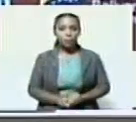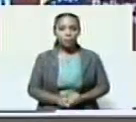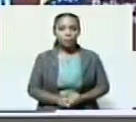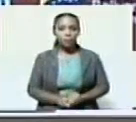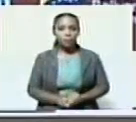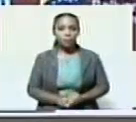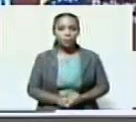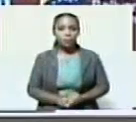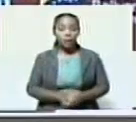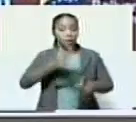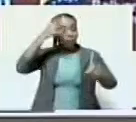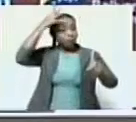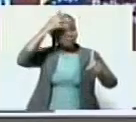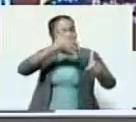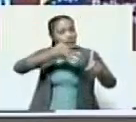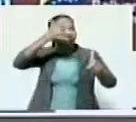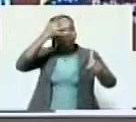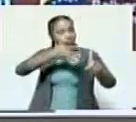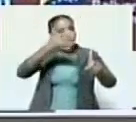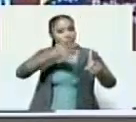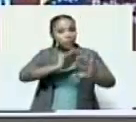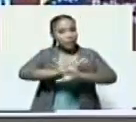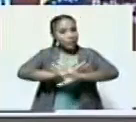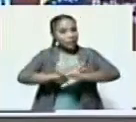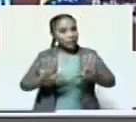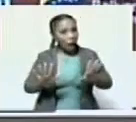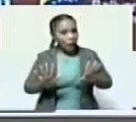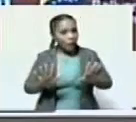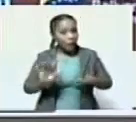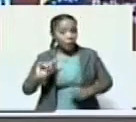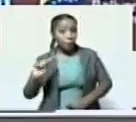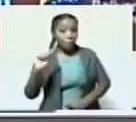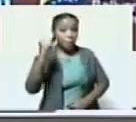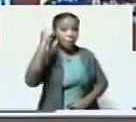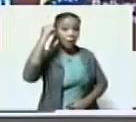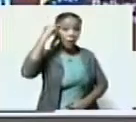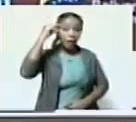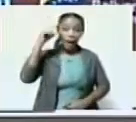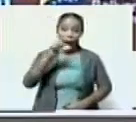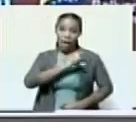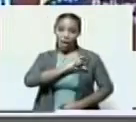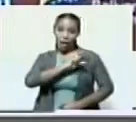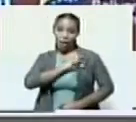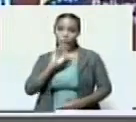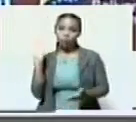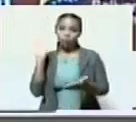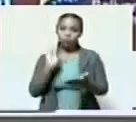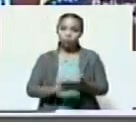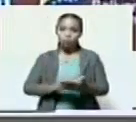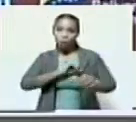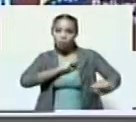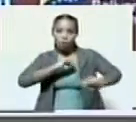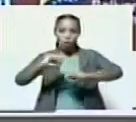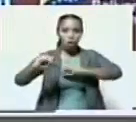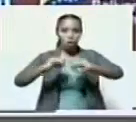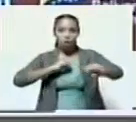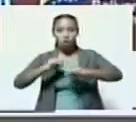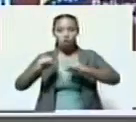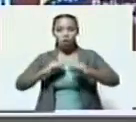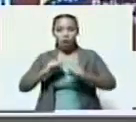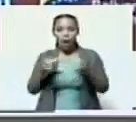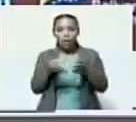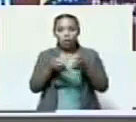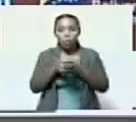Ha sido una instrucción que ya desde los primeros días de enero puso en ejecución el Comando